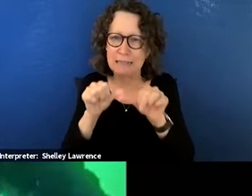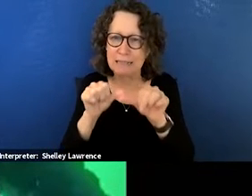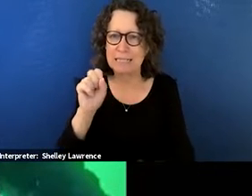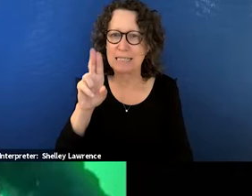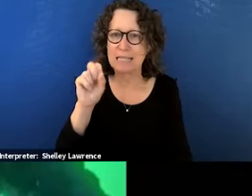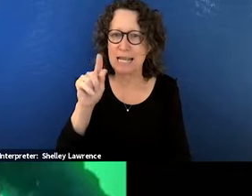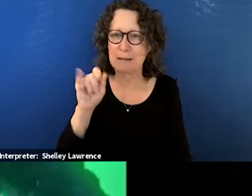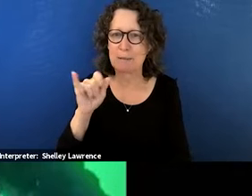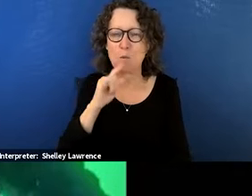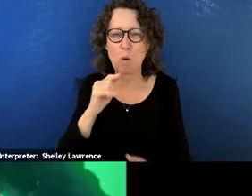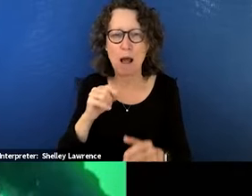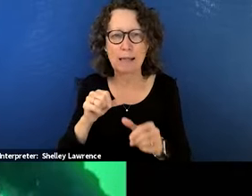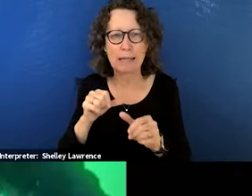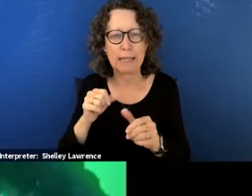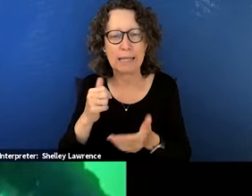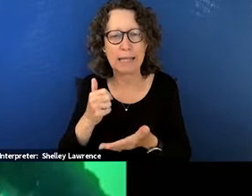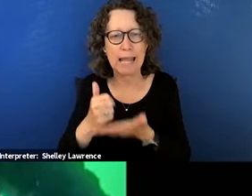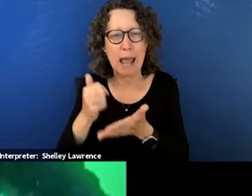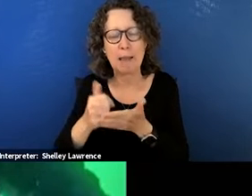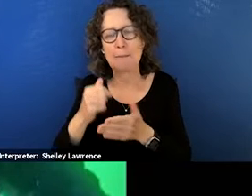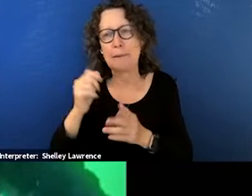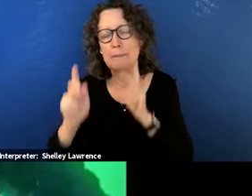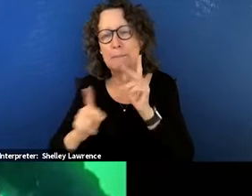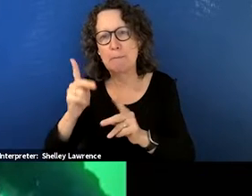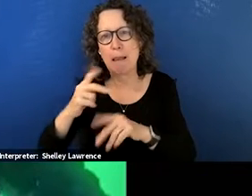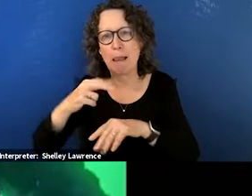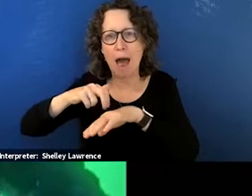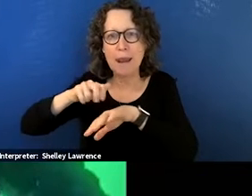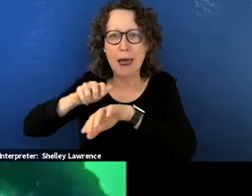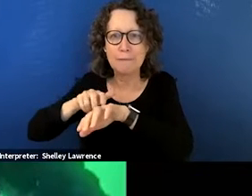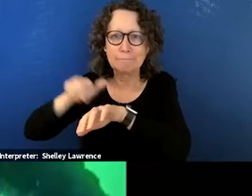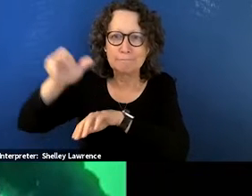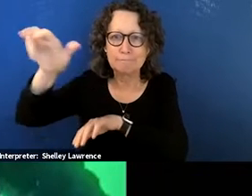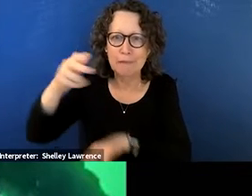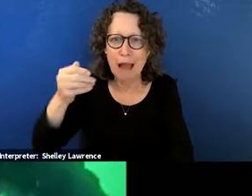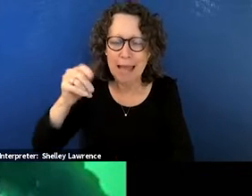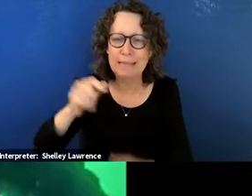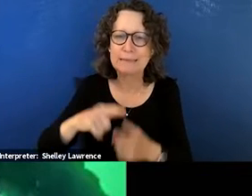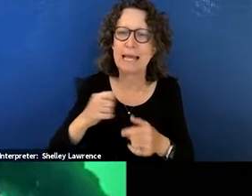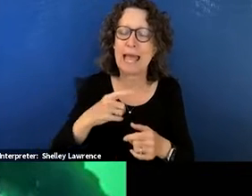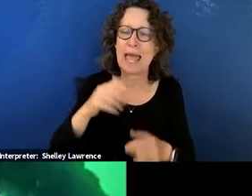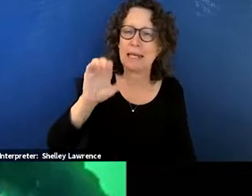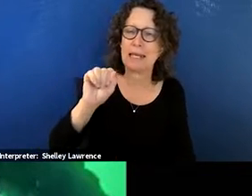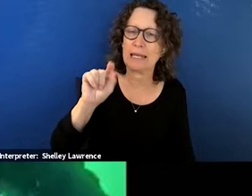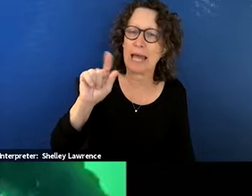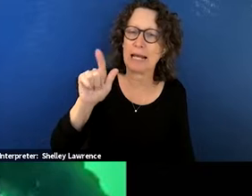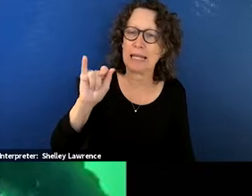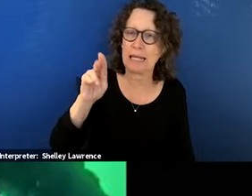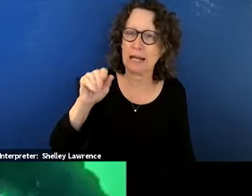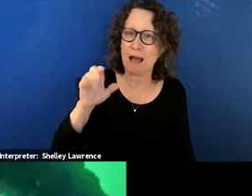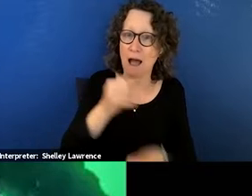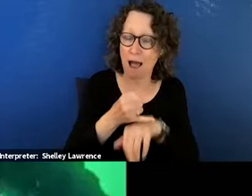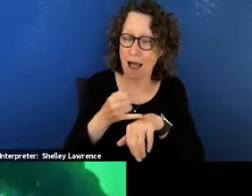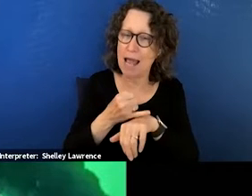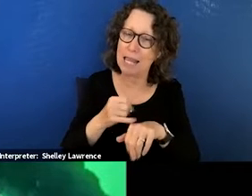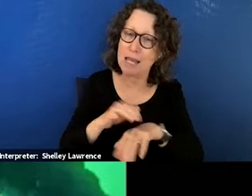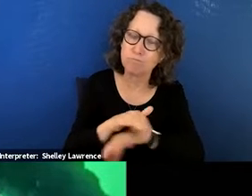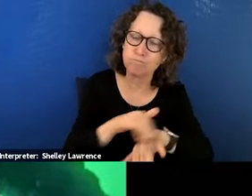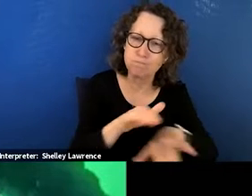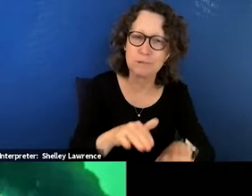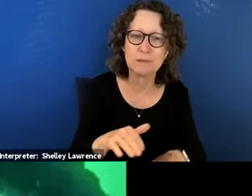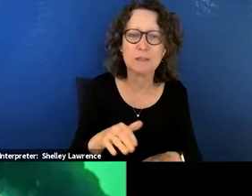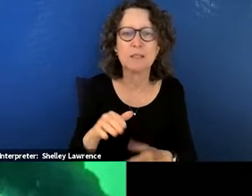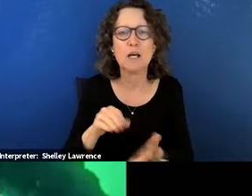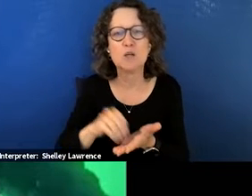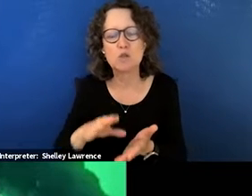y la sustentabilidad que comenzó mientras hacía excursiones en la isla de Catalina y diciéndole a las personas que redujeran su